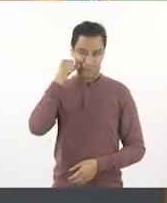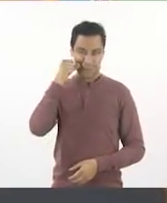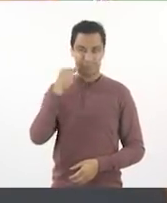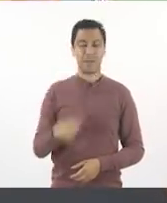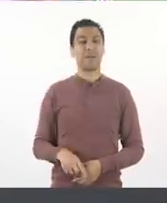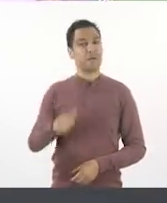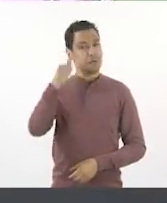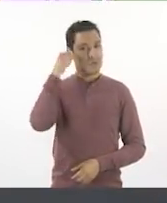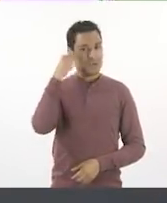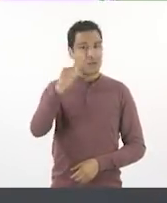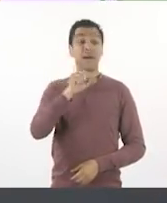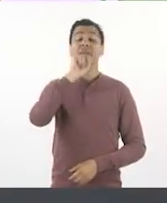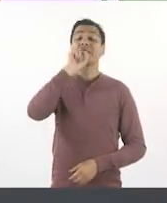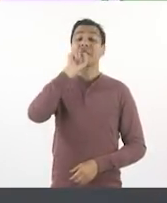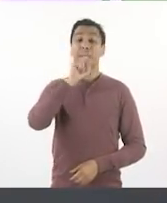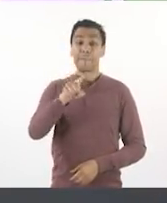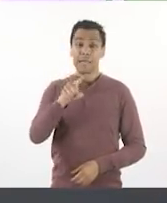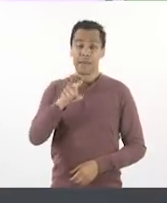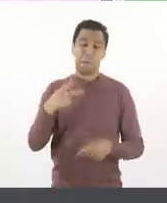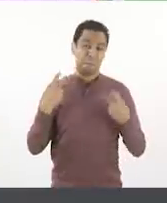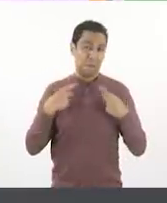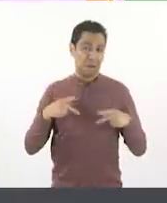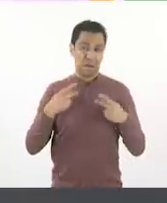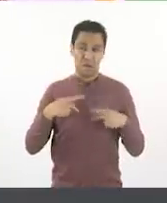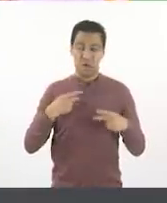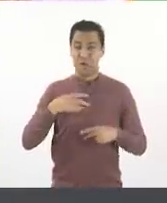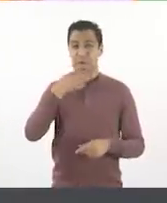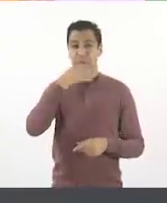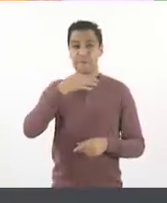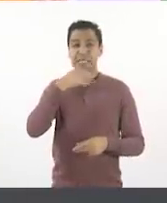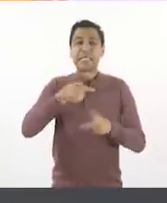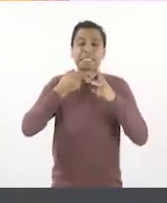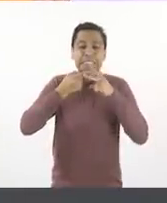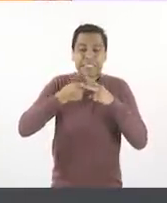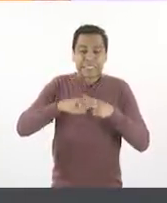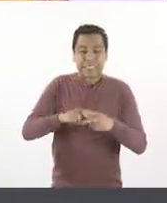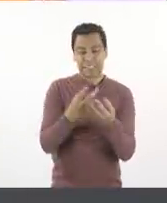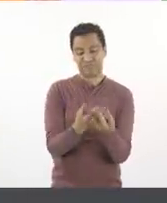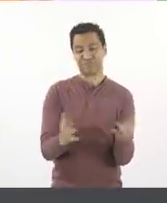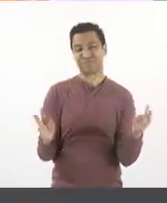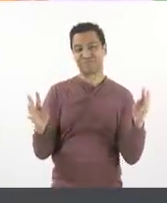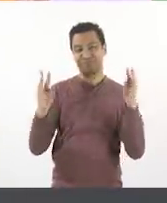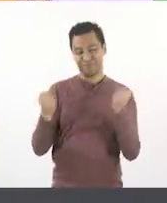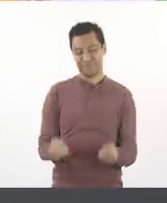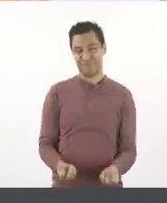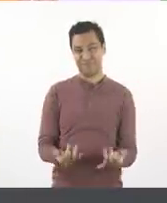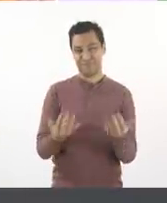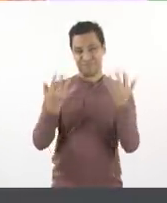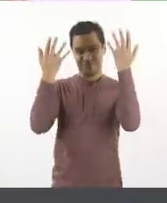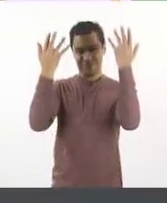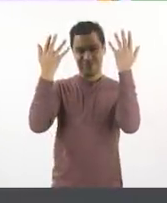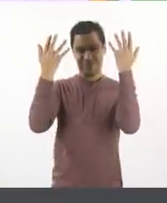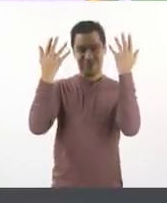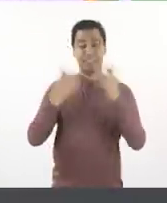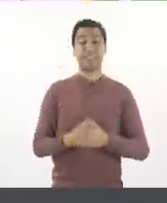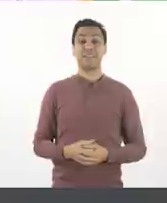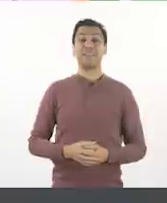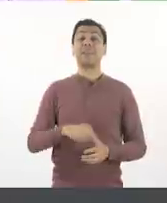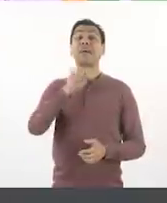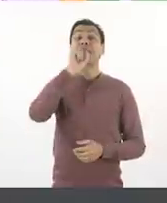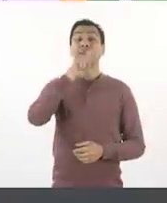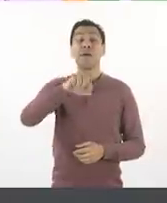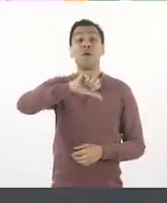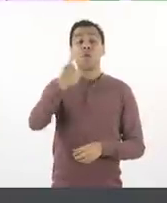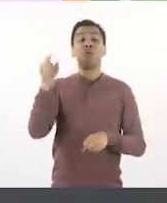que también festejamos el inicio de la...? La primavera. Primavera, también. Muy bien. Y también otro